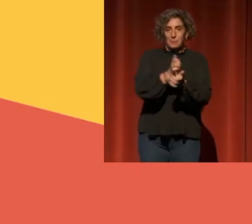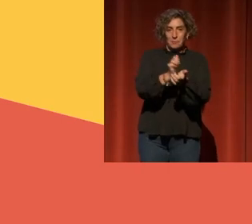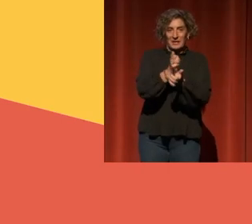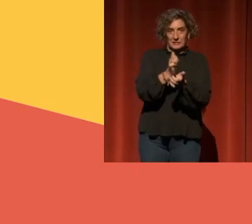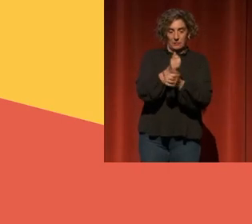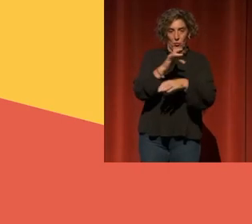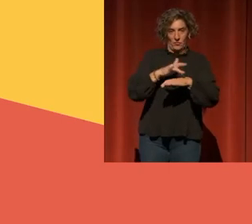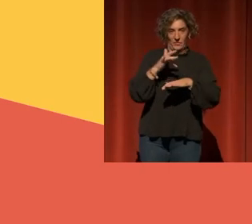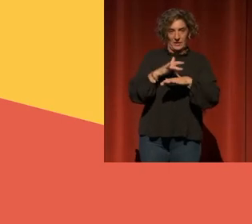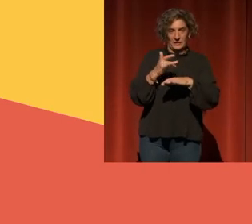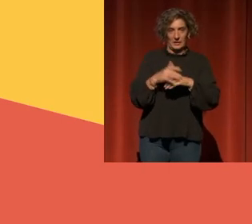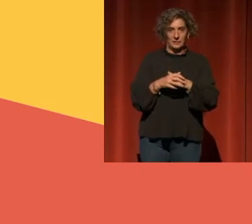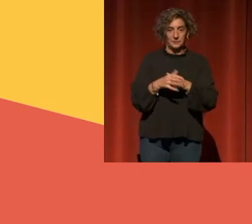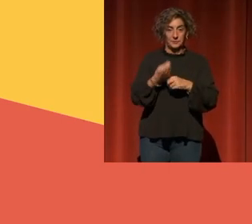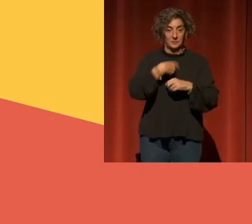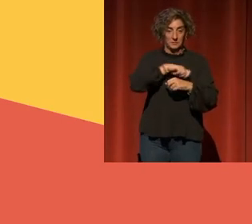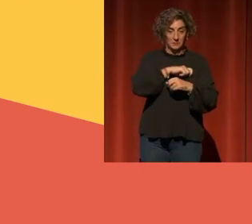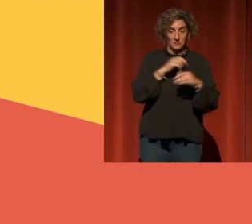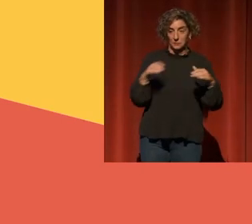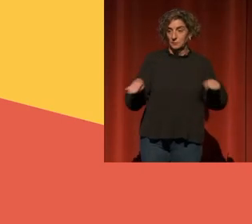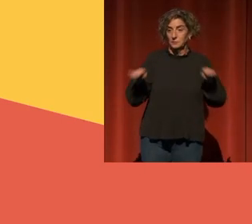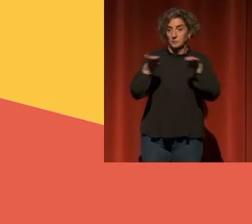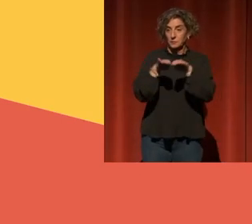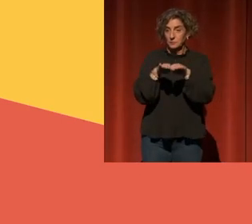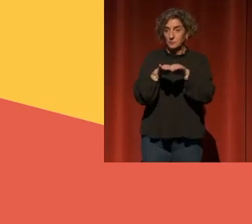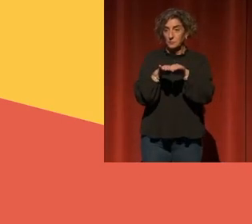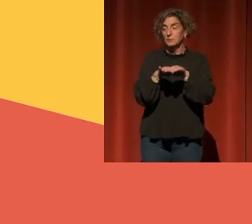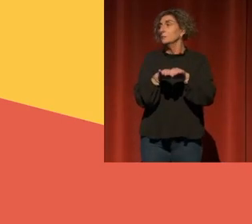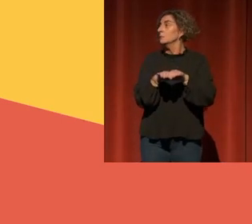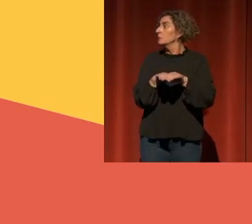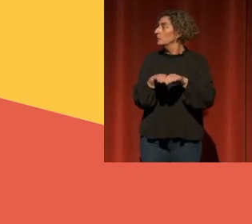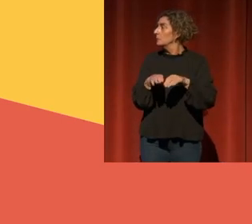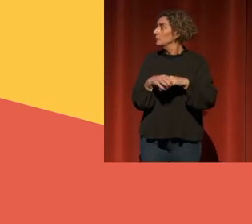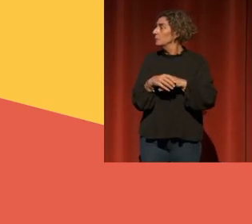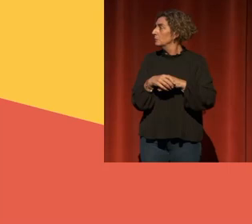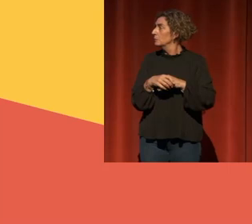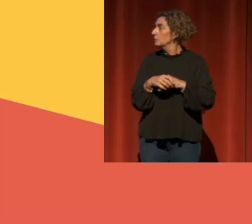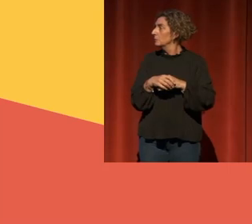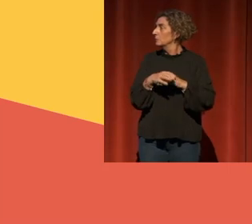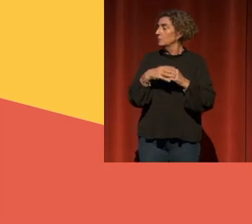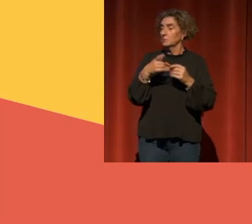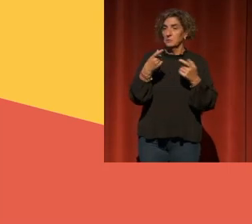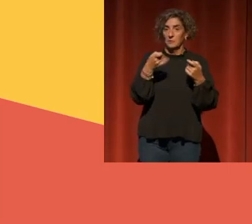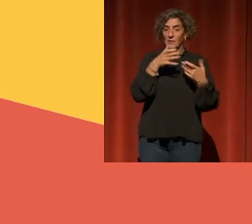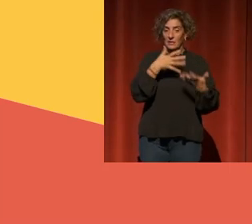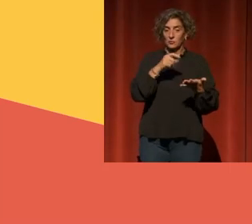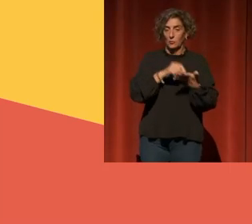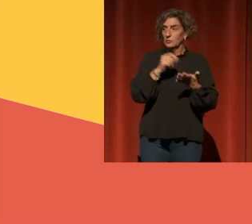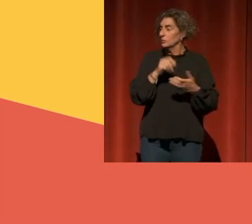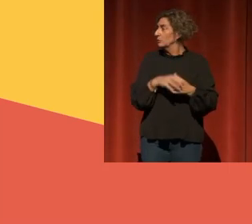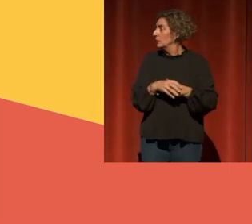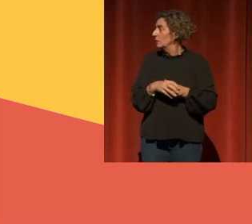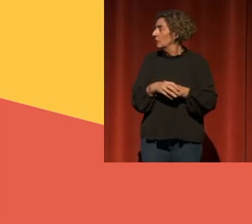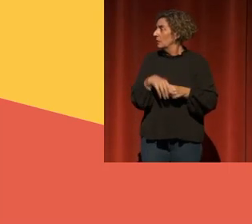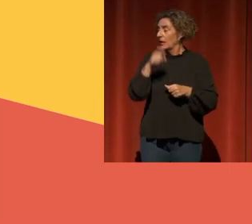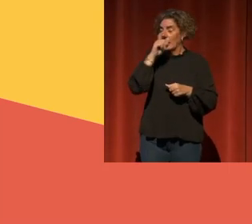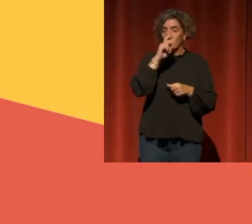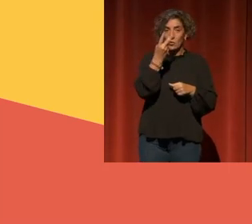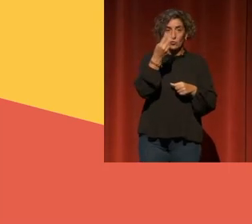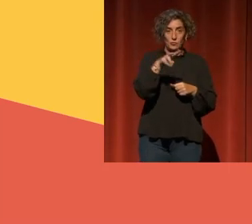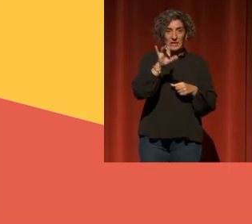en España con el servicio de préstamo e biblio del que hablaré en unos momentos Pues bien en el año